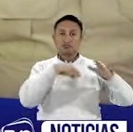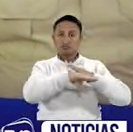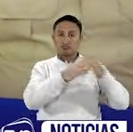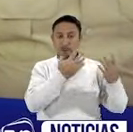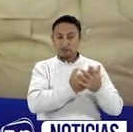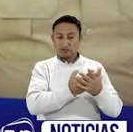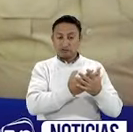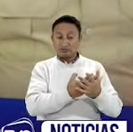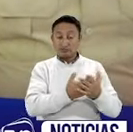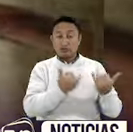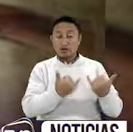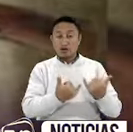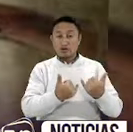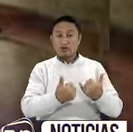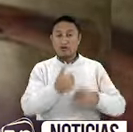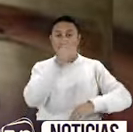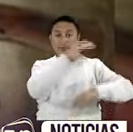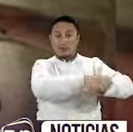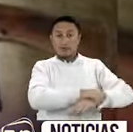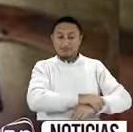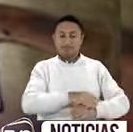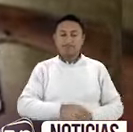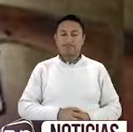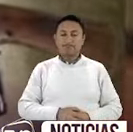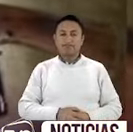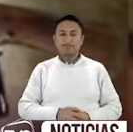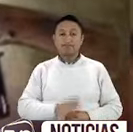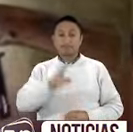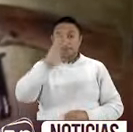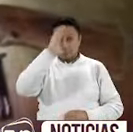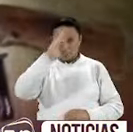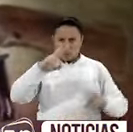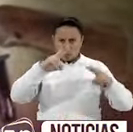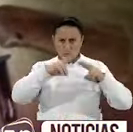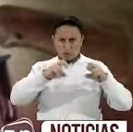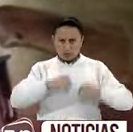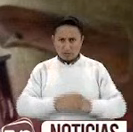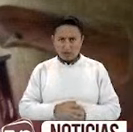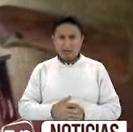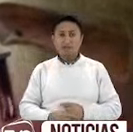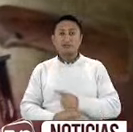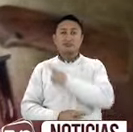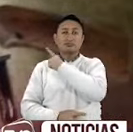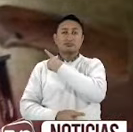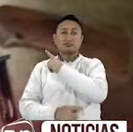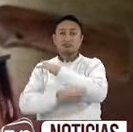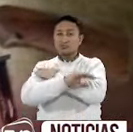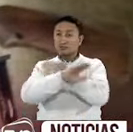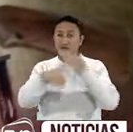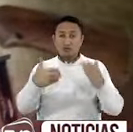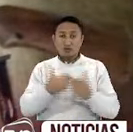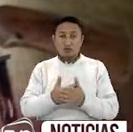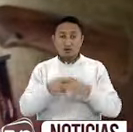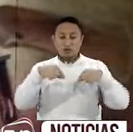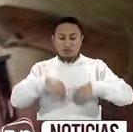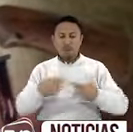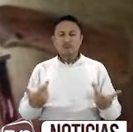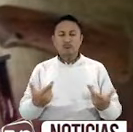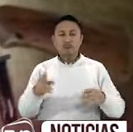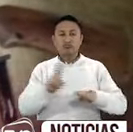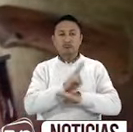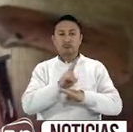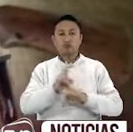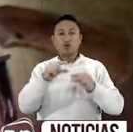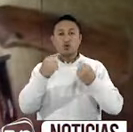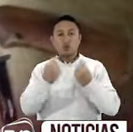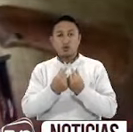tiene una boleta vigente por robo. Según información de inteligencia, el armamento y la munición de diferente calibre eran utilizadas por